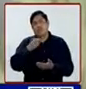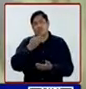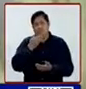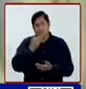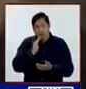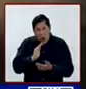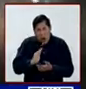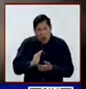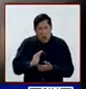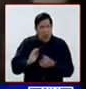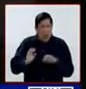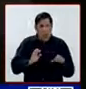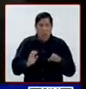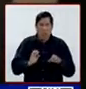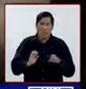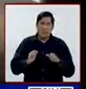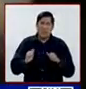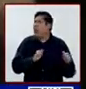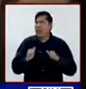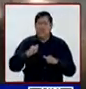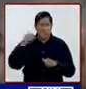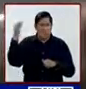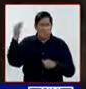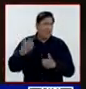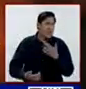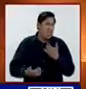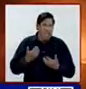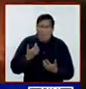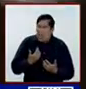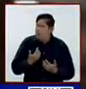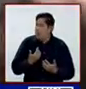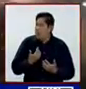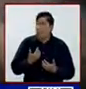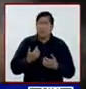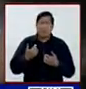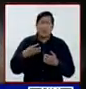malhechores que han propiciado estos actos vandálicos que han terminado con el deceso de...